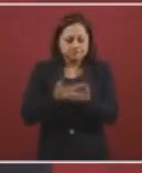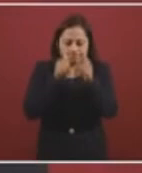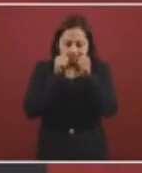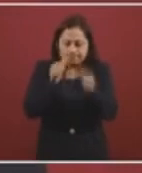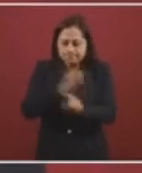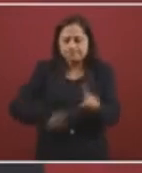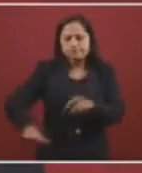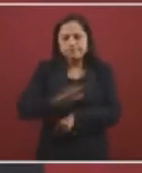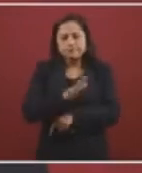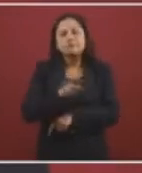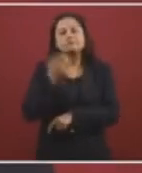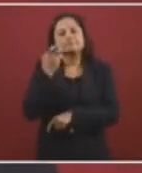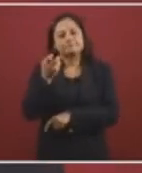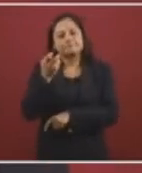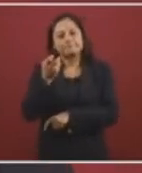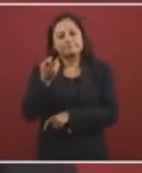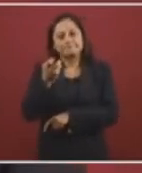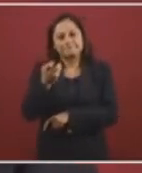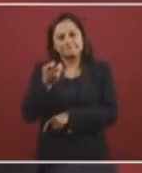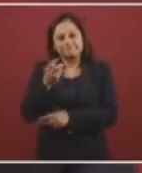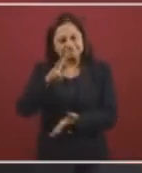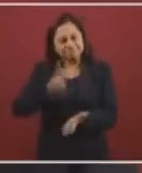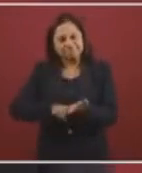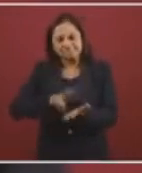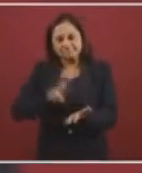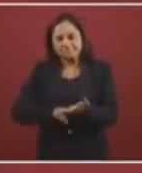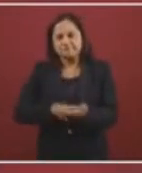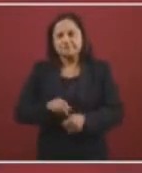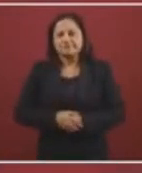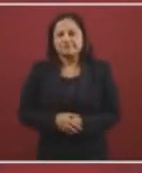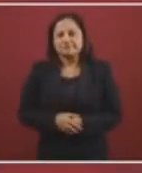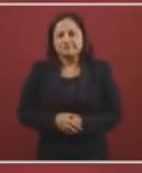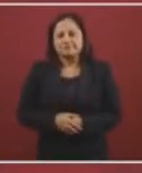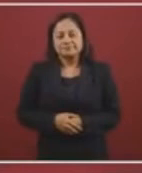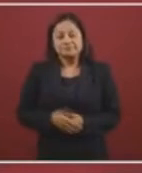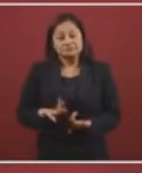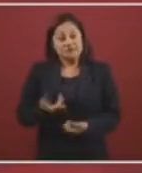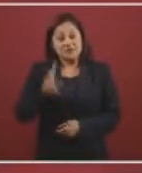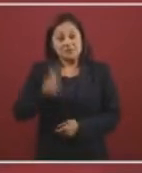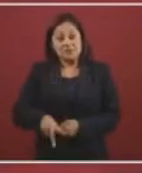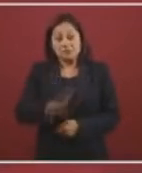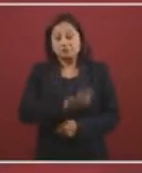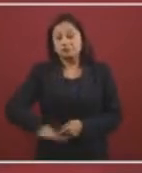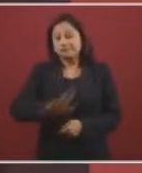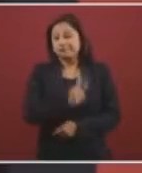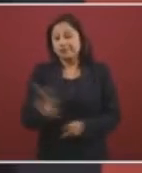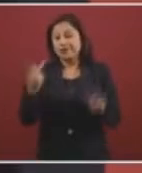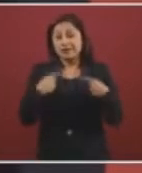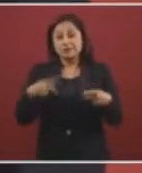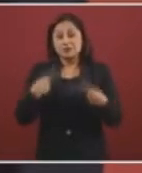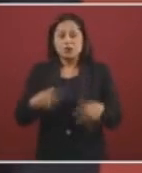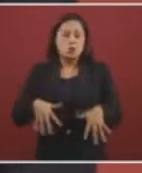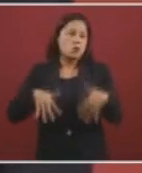y la gente es muchas piezas el pueblo de